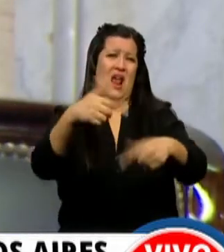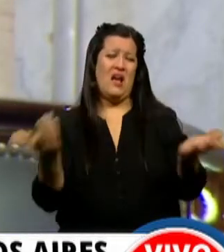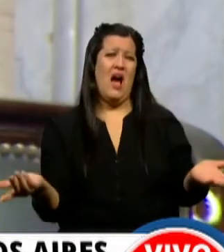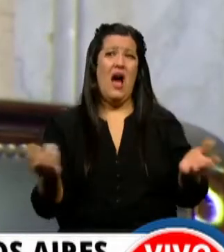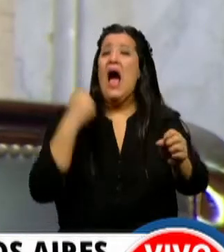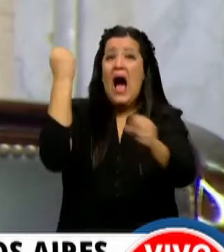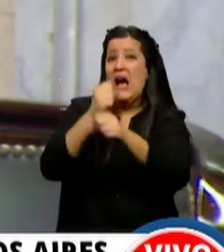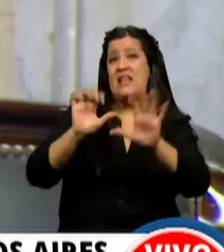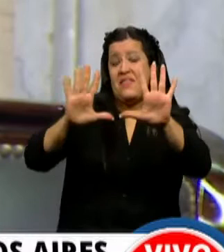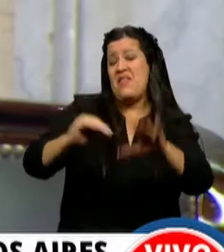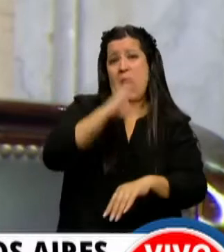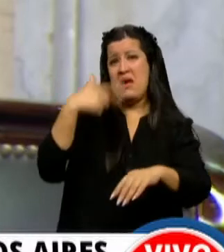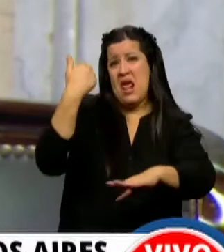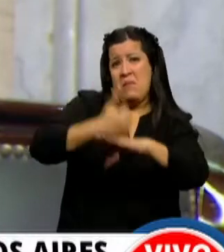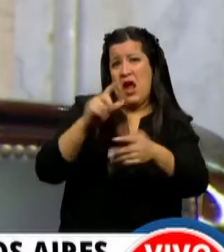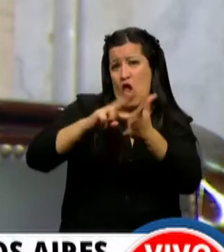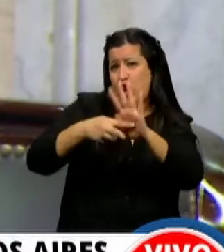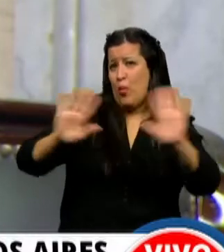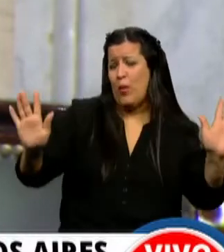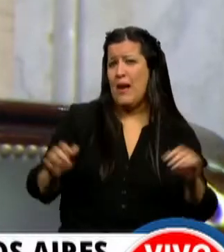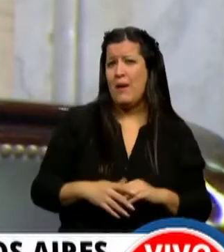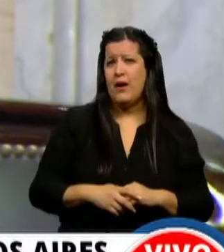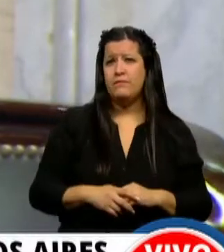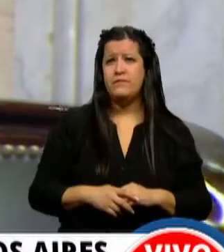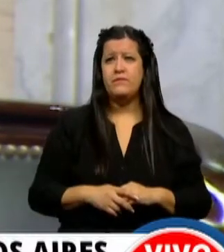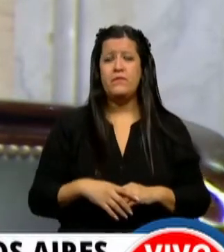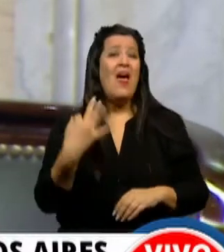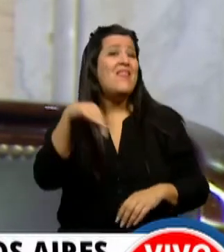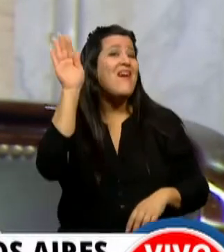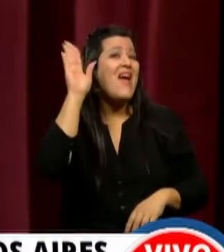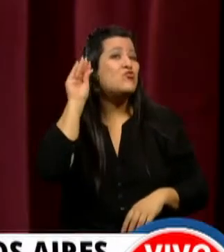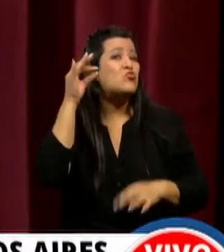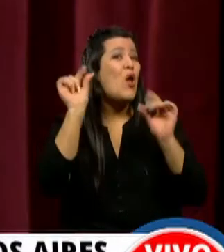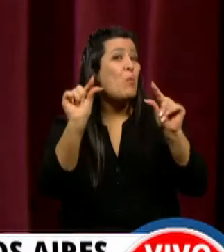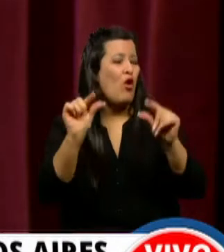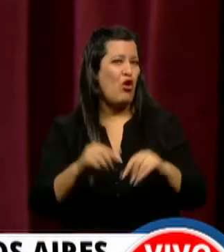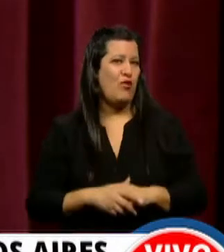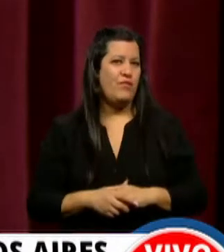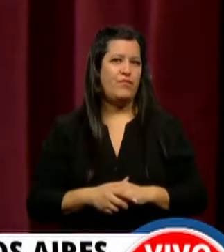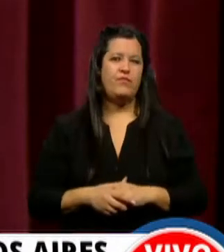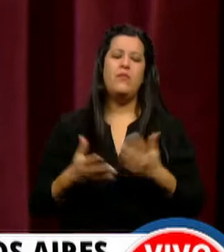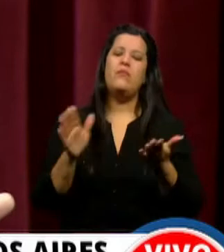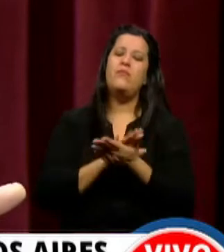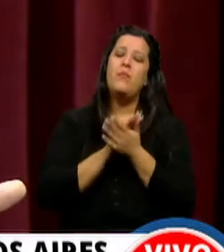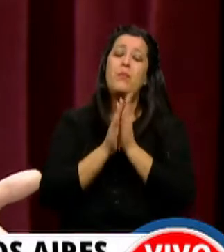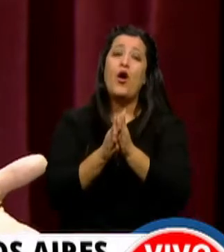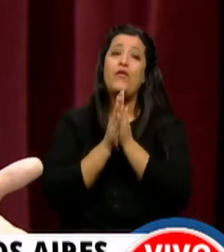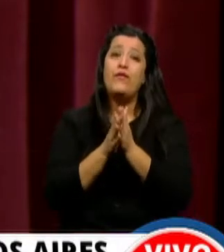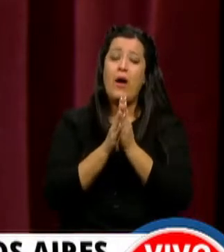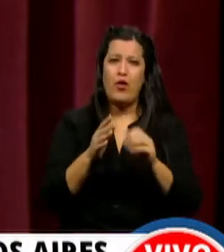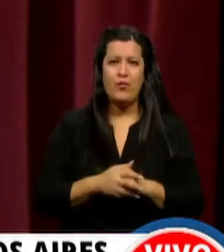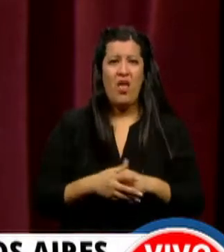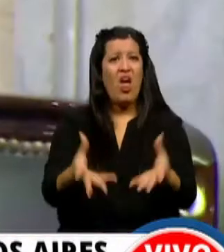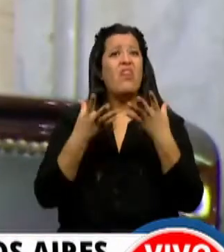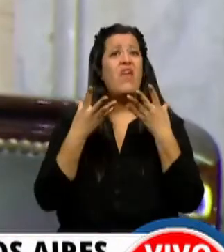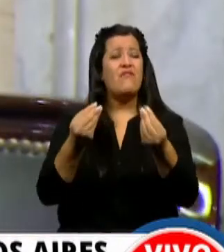Hasta las 10 de la mañana me quedo, no tengo problema. Tenés que escuchar un poquito. Señor diputado, por favor. En defensa